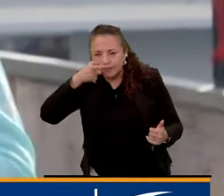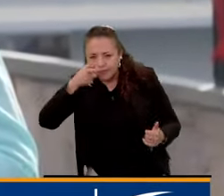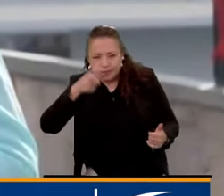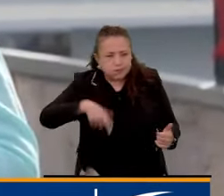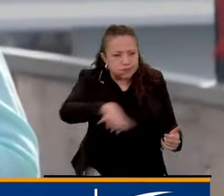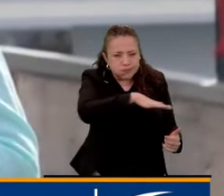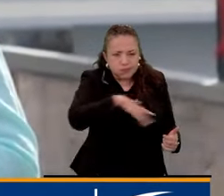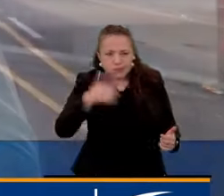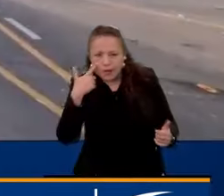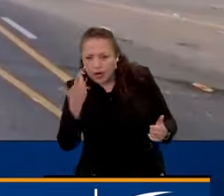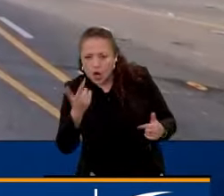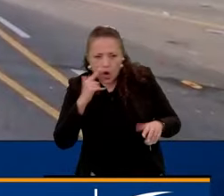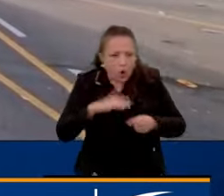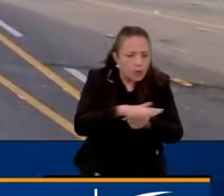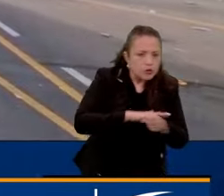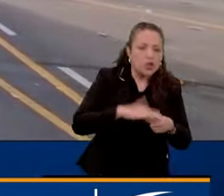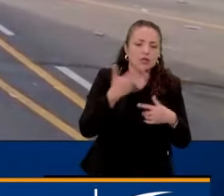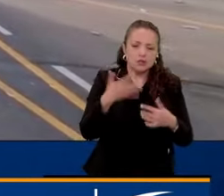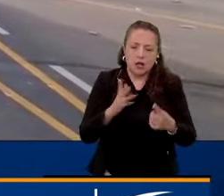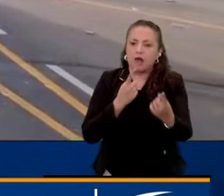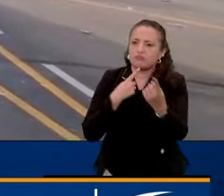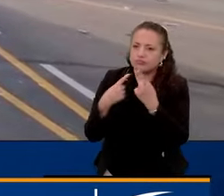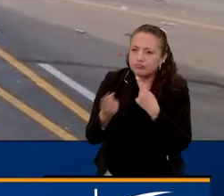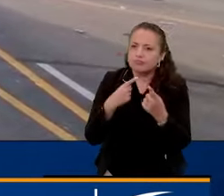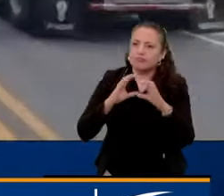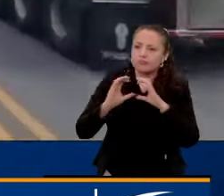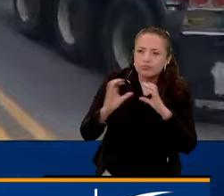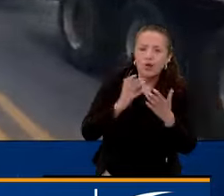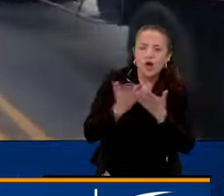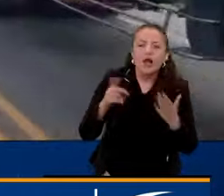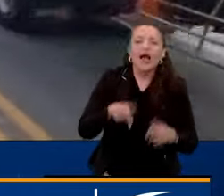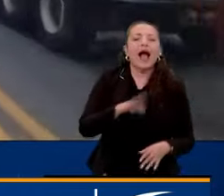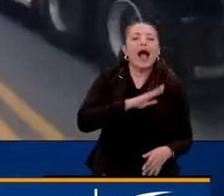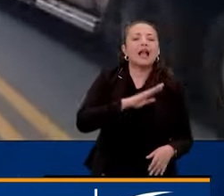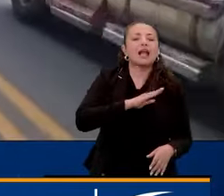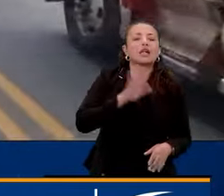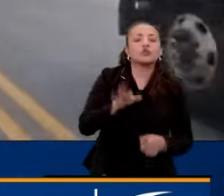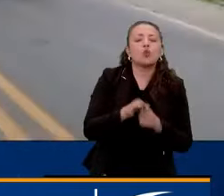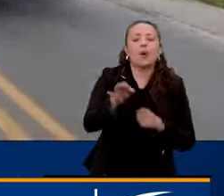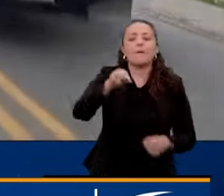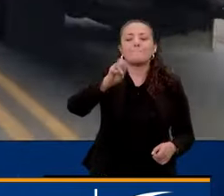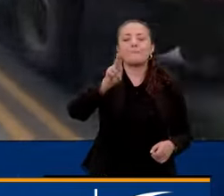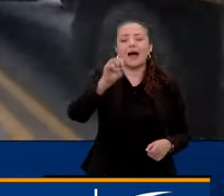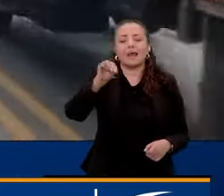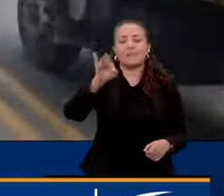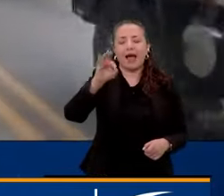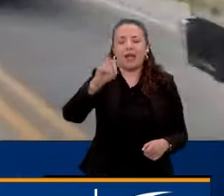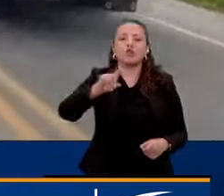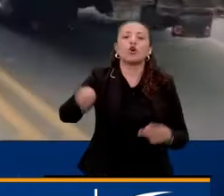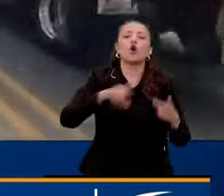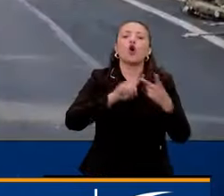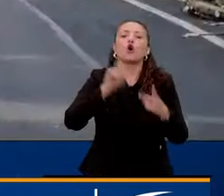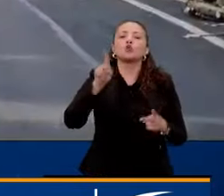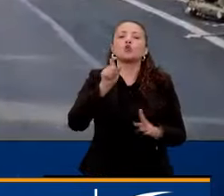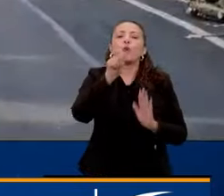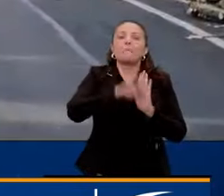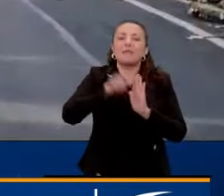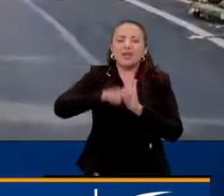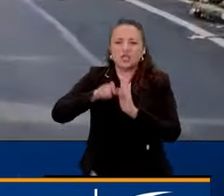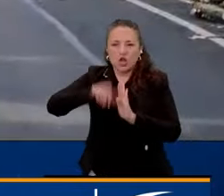venimos en constante comunicación con el alcalde del municipio de marmato con el personero y otras